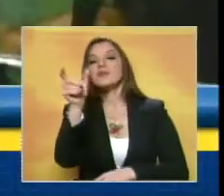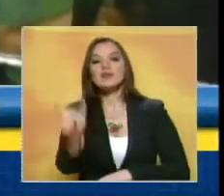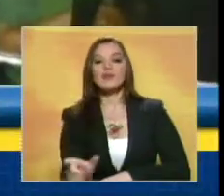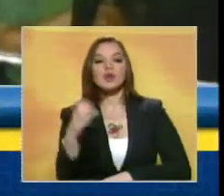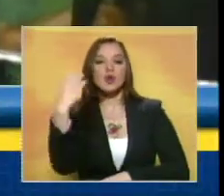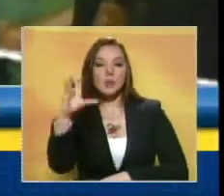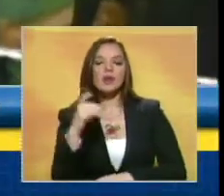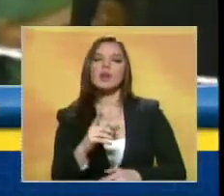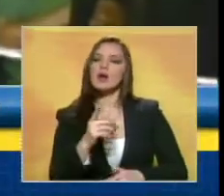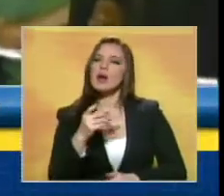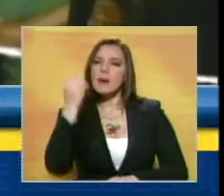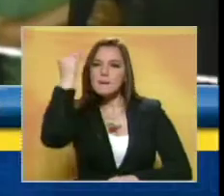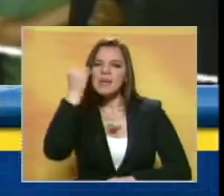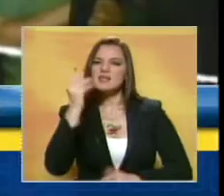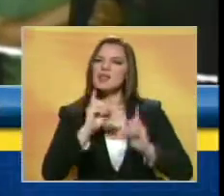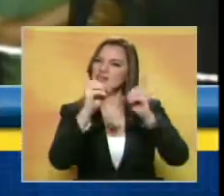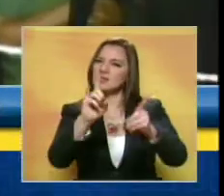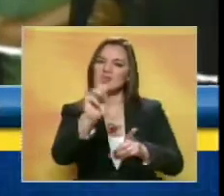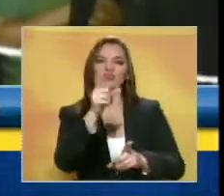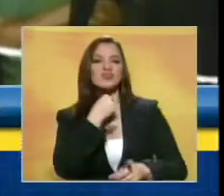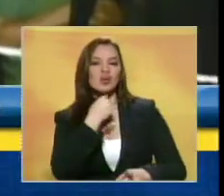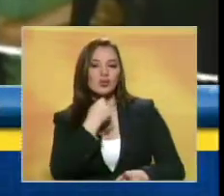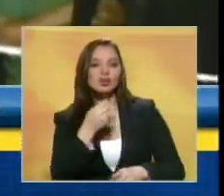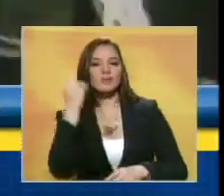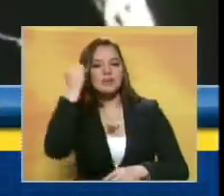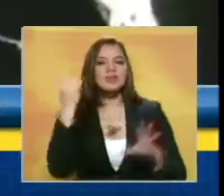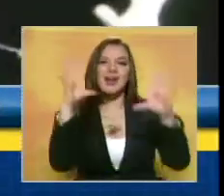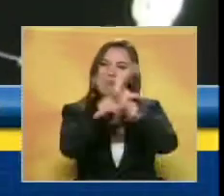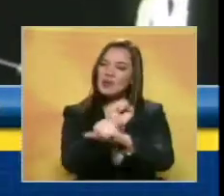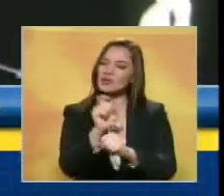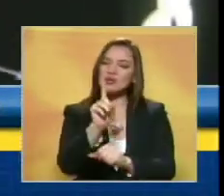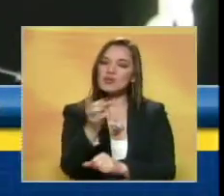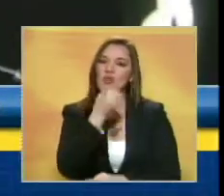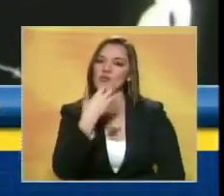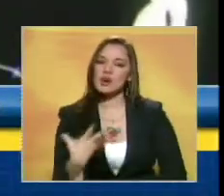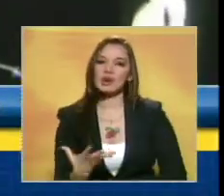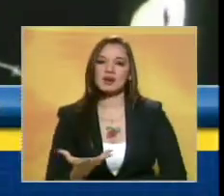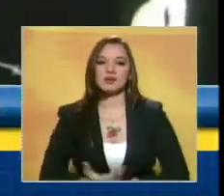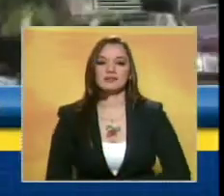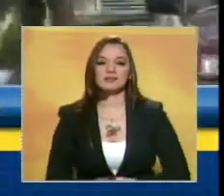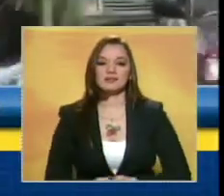medidas fronterizas tras considerar que el cierre nocturno no es la más efectiva.